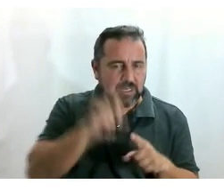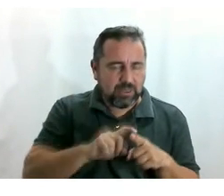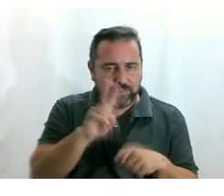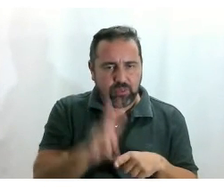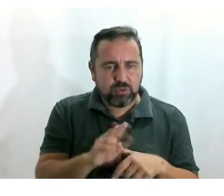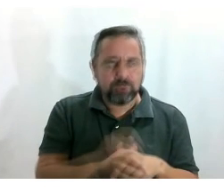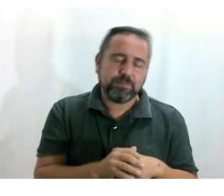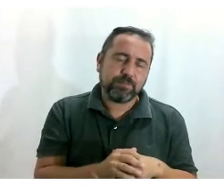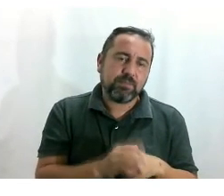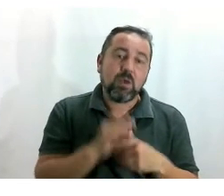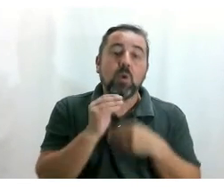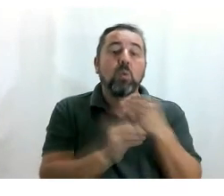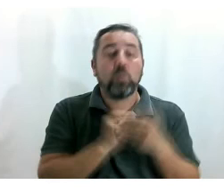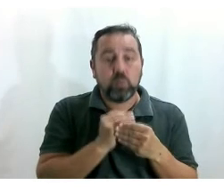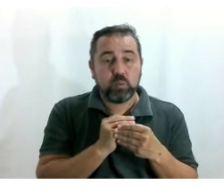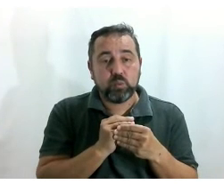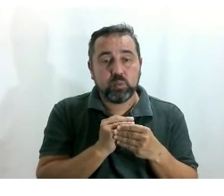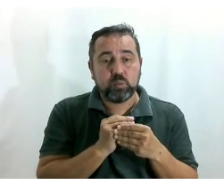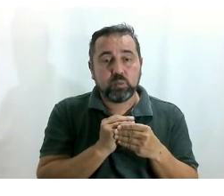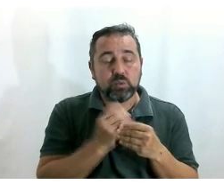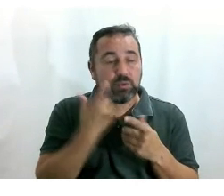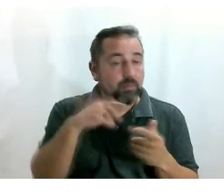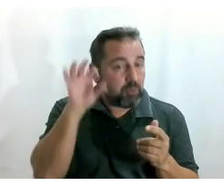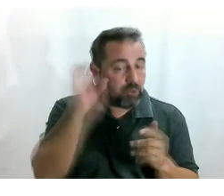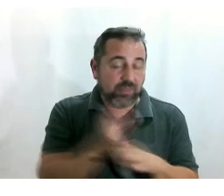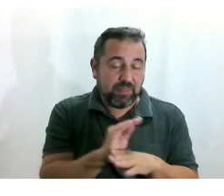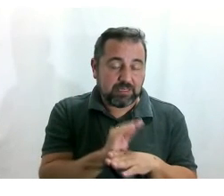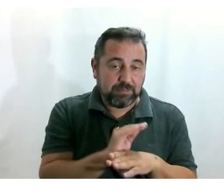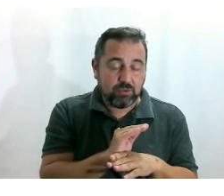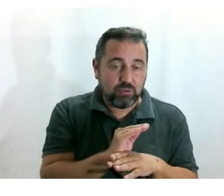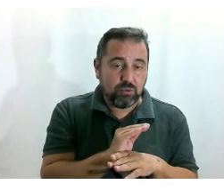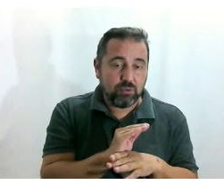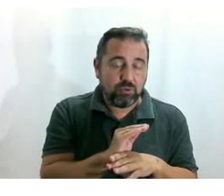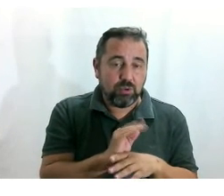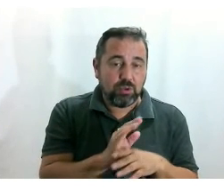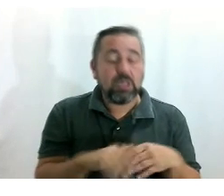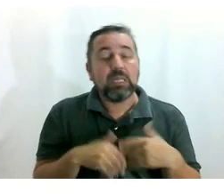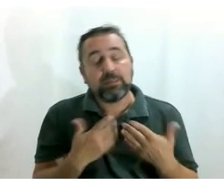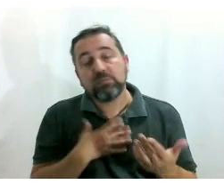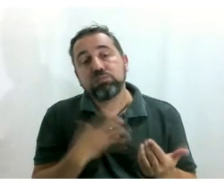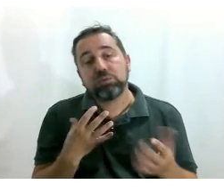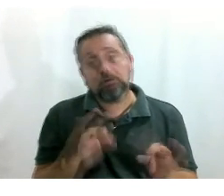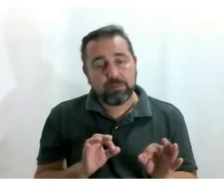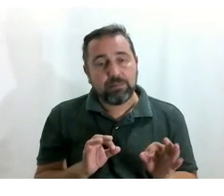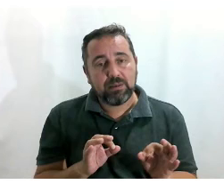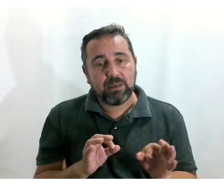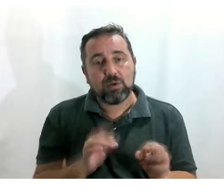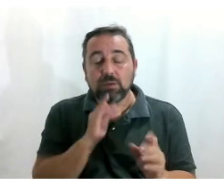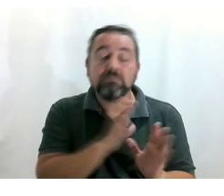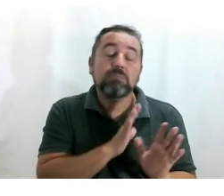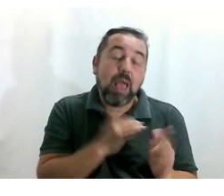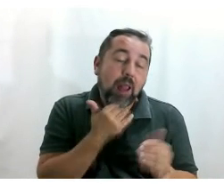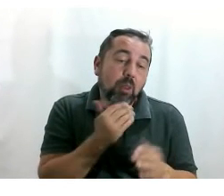además del uso de prótesis como tratamiento. ¿Sería posible o se prevé